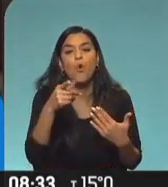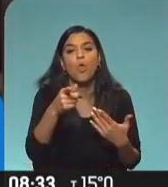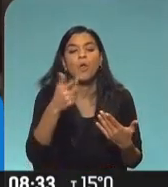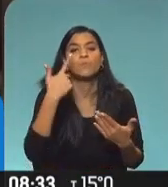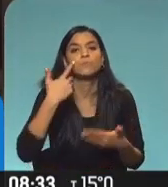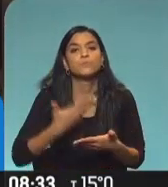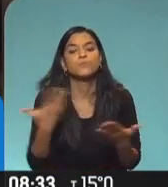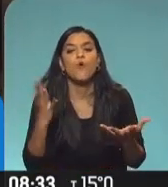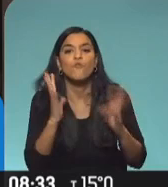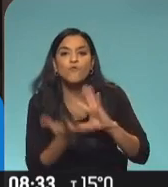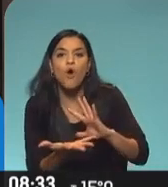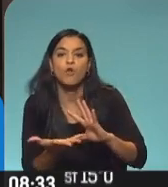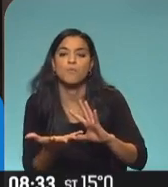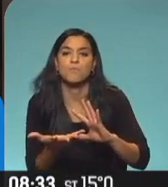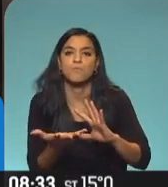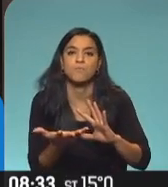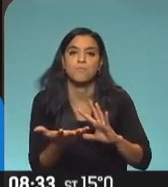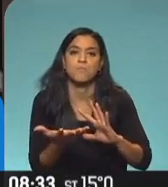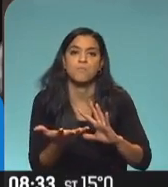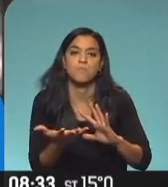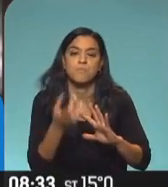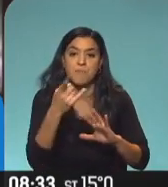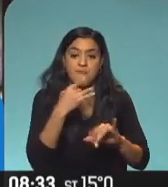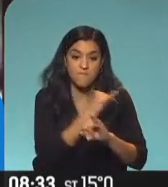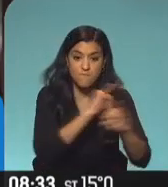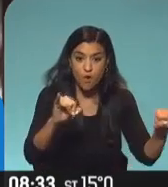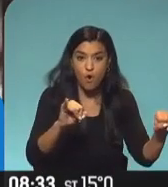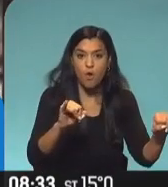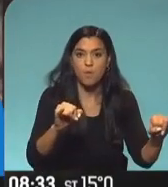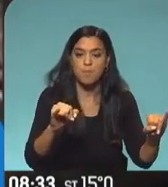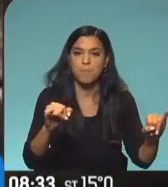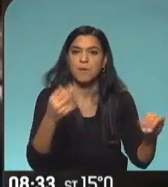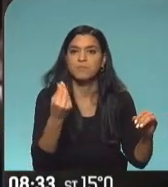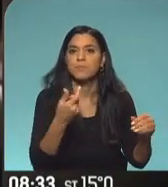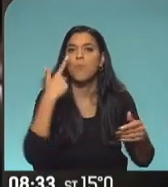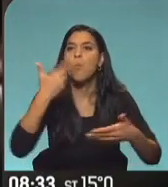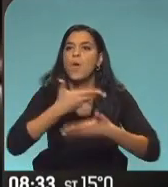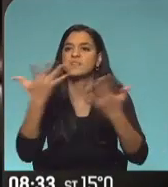manera que se lo volcó para que ese informe refleje ni más ni menos que la verdad.